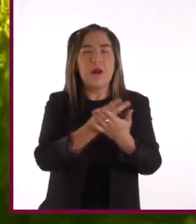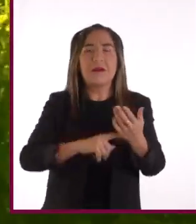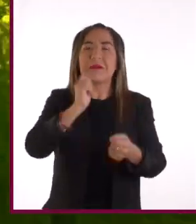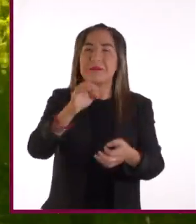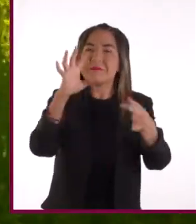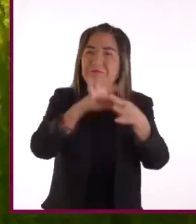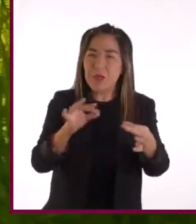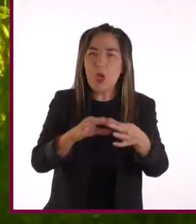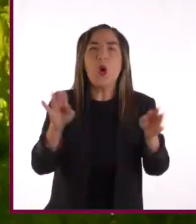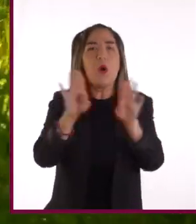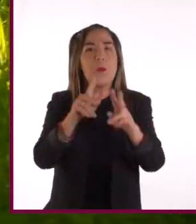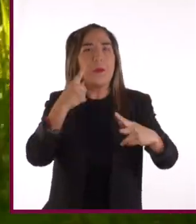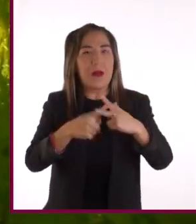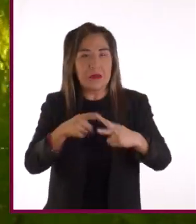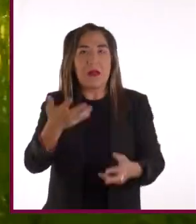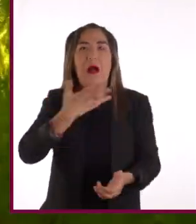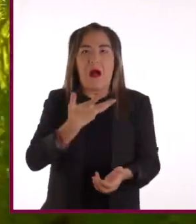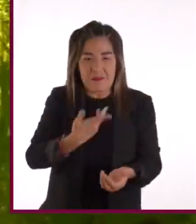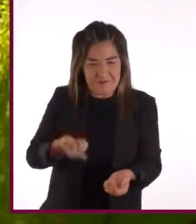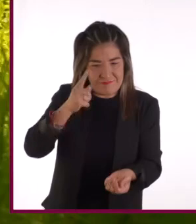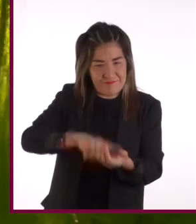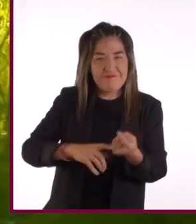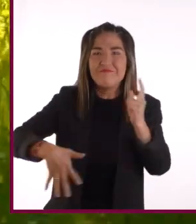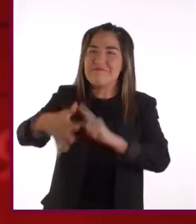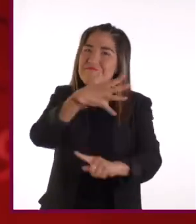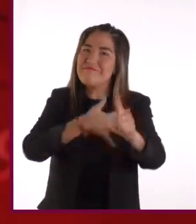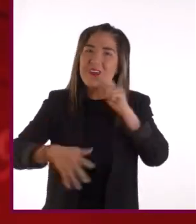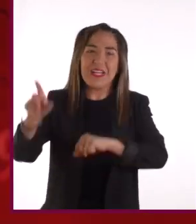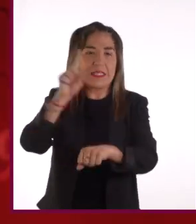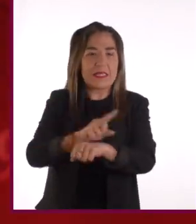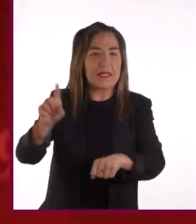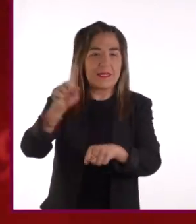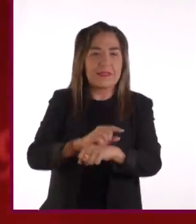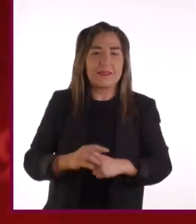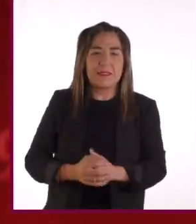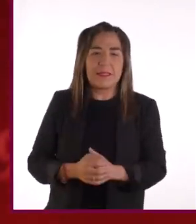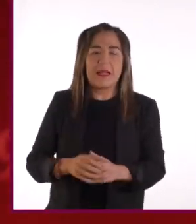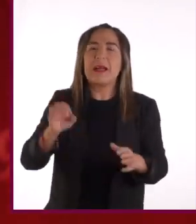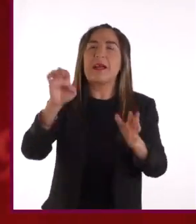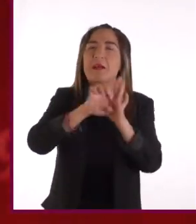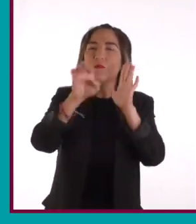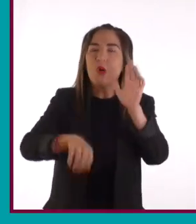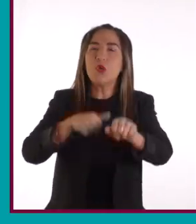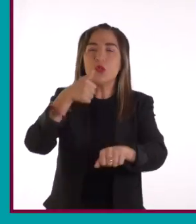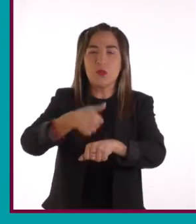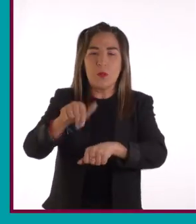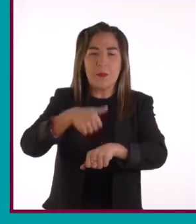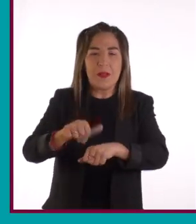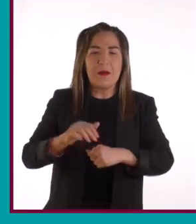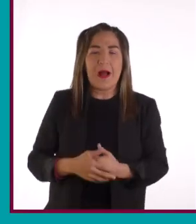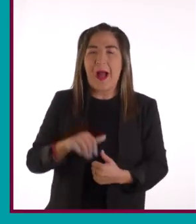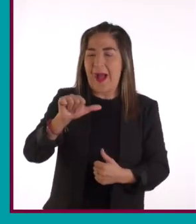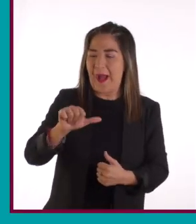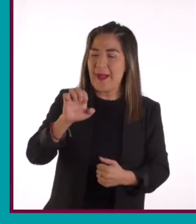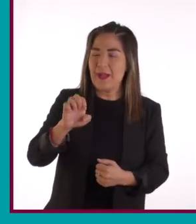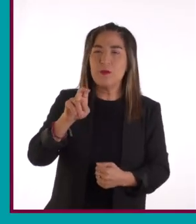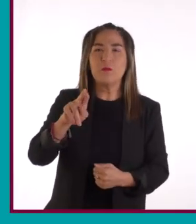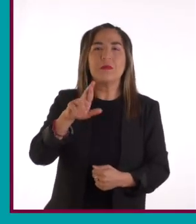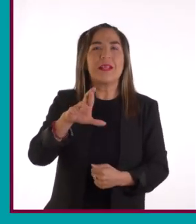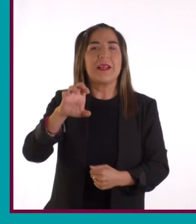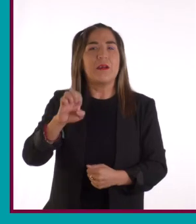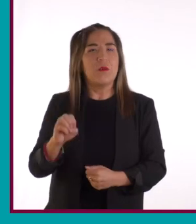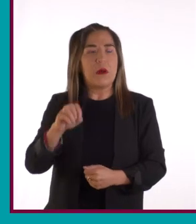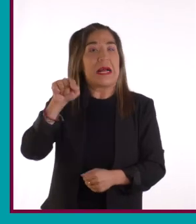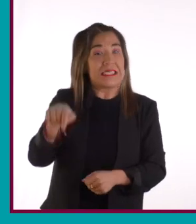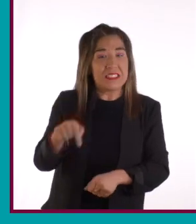cómo las matemáticas se pueden encontrar en la naturaleza. Por ejemplo, el número áureo. Después de que los matemáticos de la